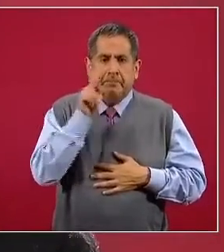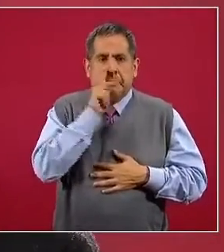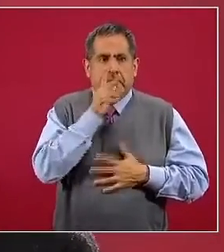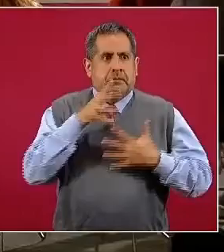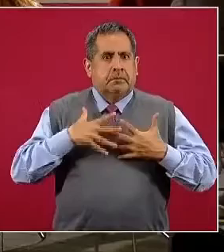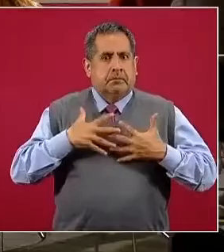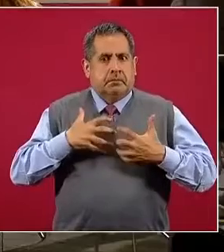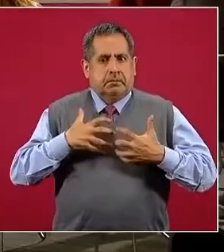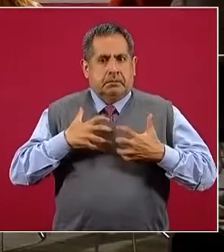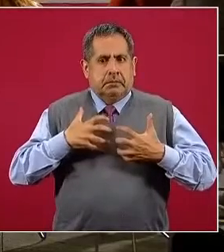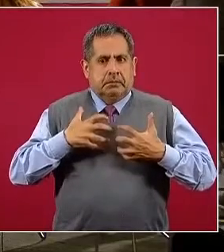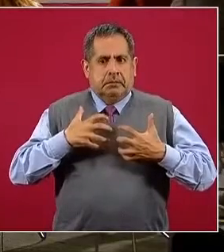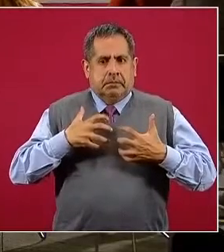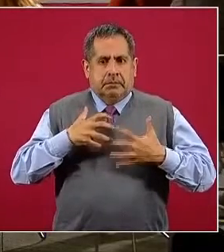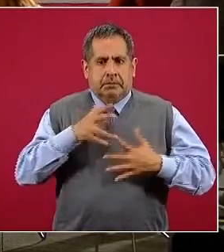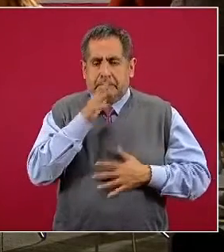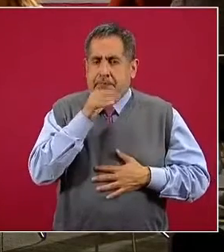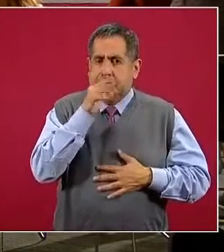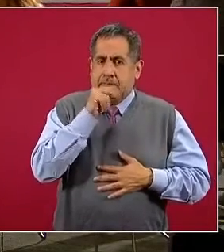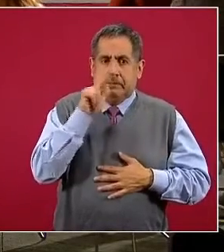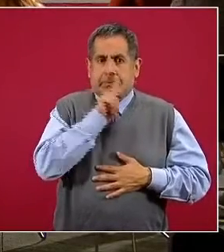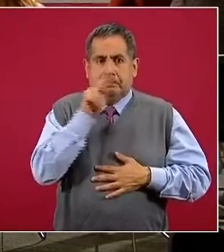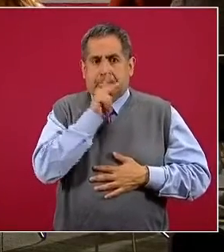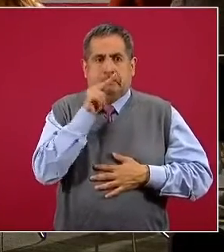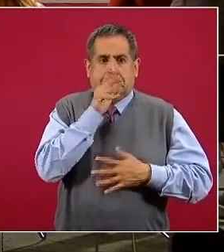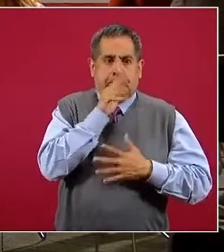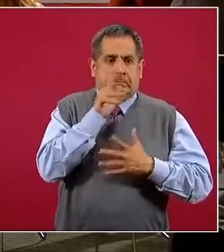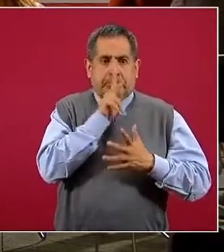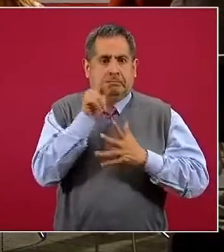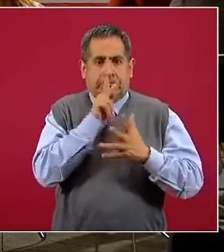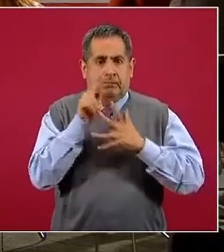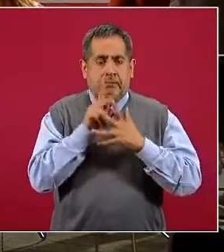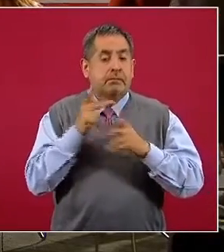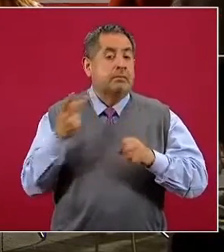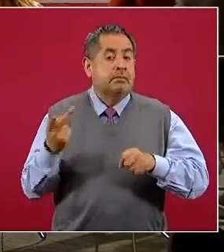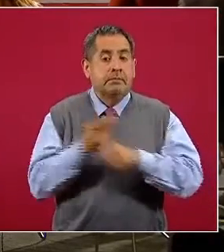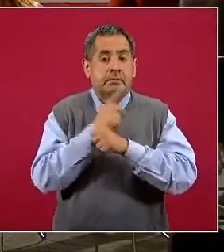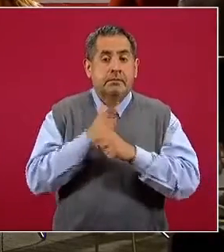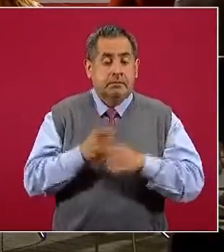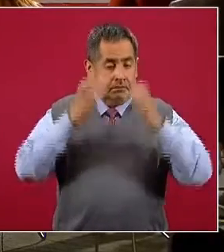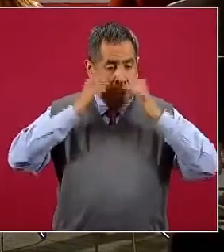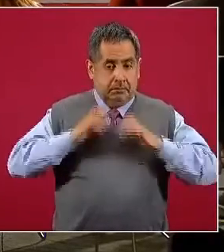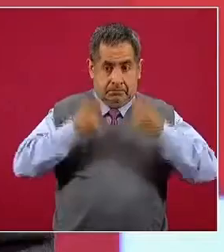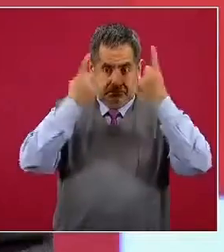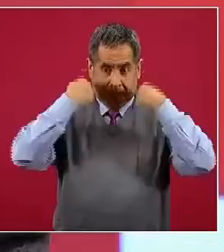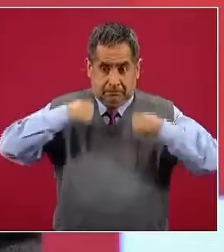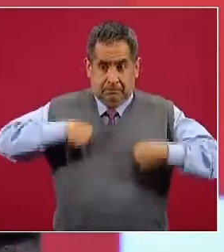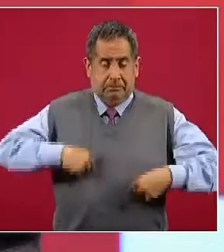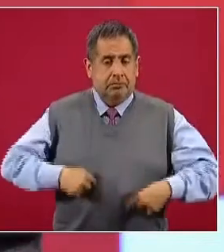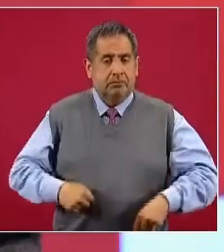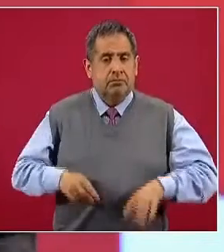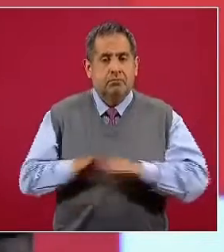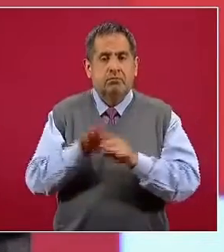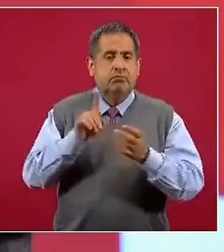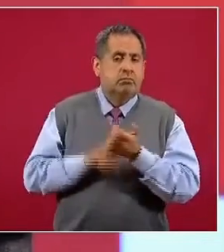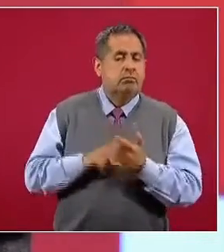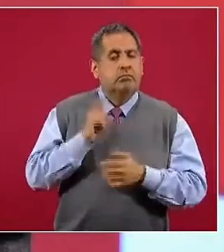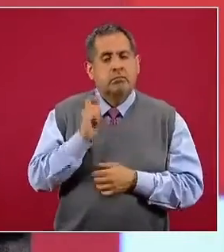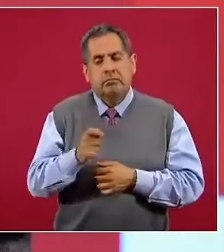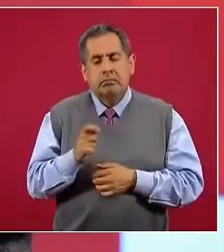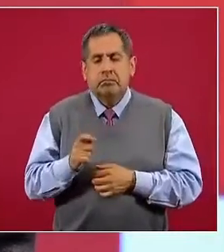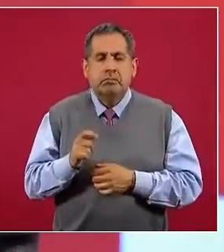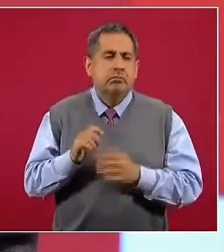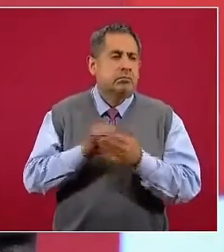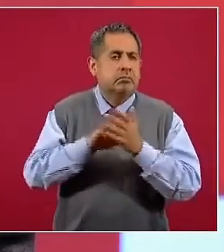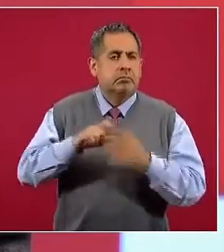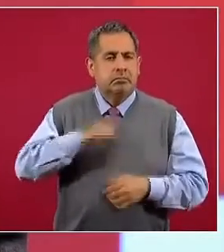suficiente eficiencia, en suficiente cantidad, y entonces los tejidos del cuerpo, los órganos, sobre todo algunos órganos que son muy